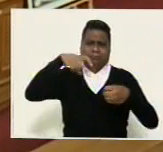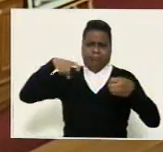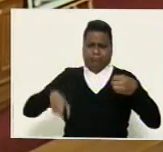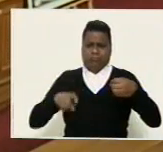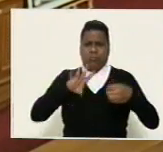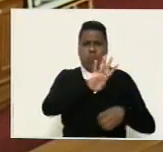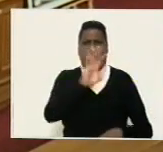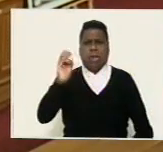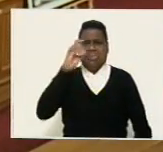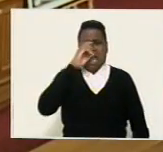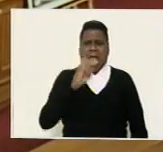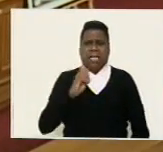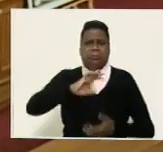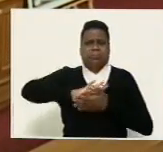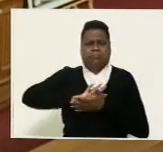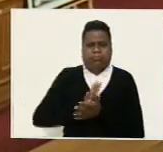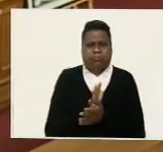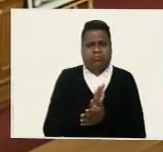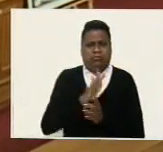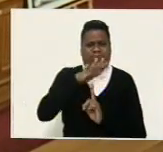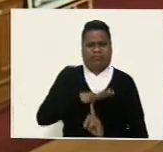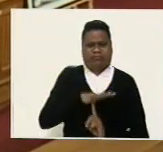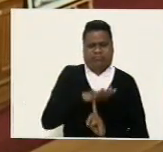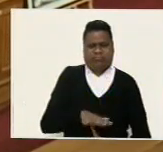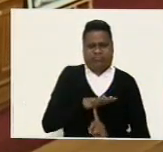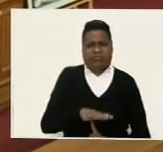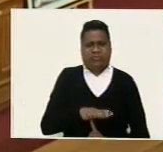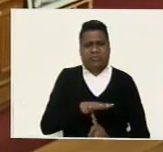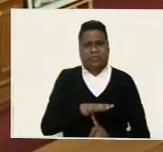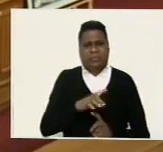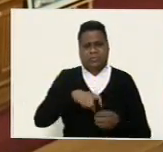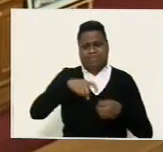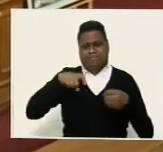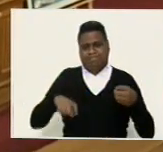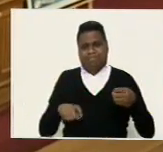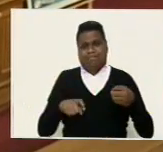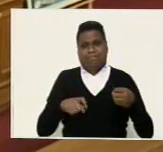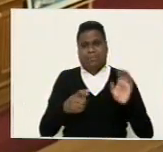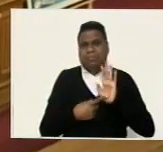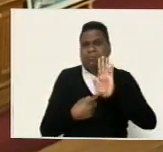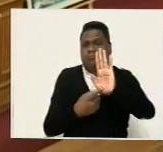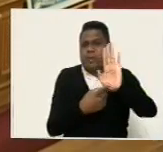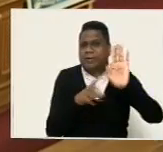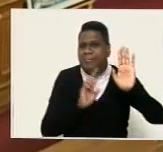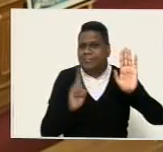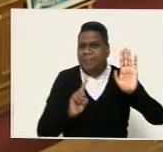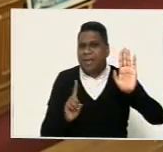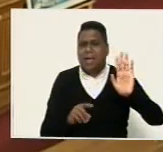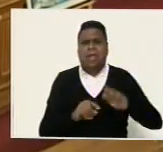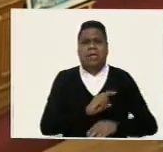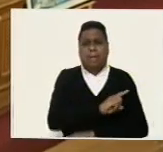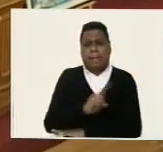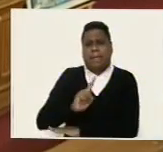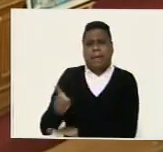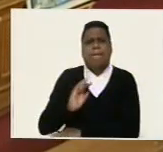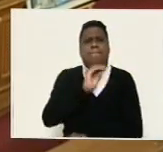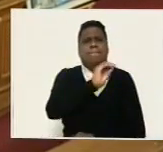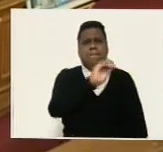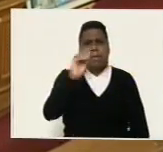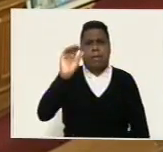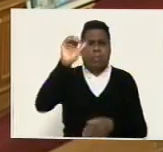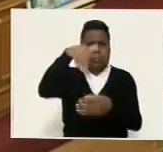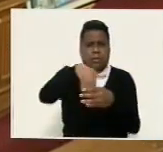años. Y por eso, esas sanciones que no tienen ningún sentido. Nos sancionan porque llamamos a elecciones